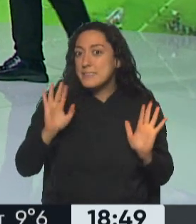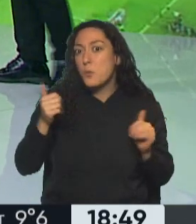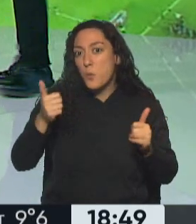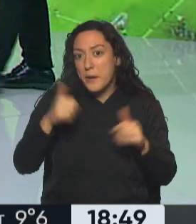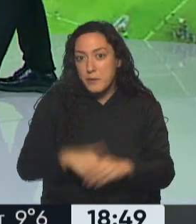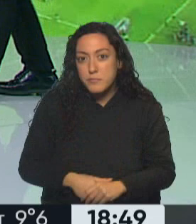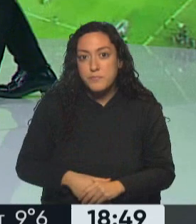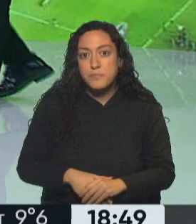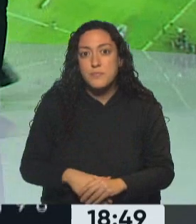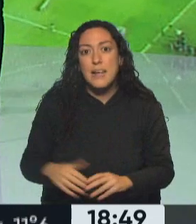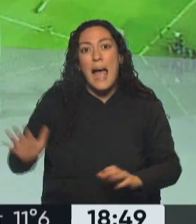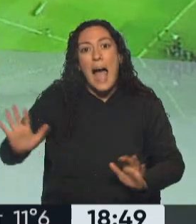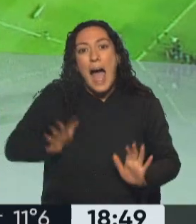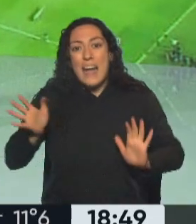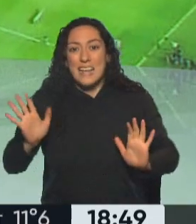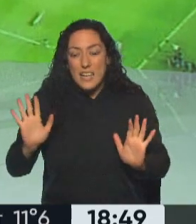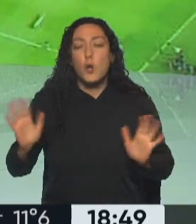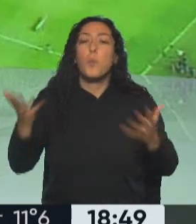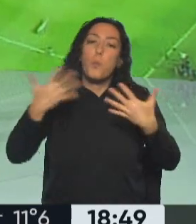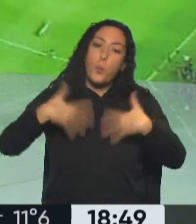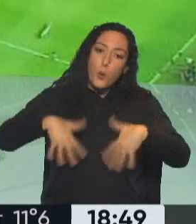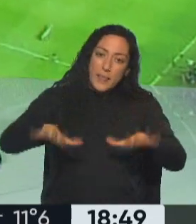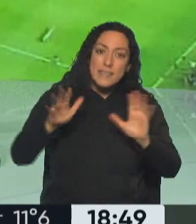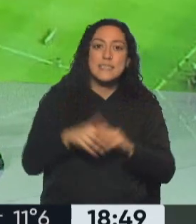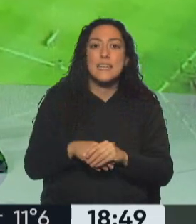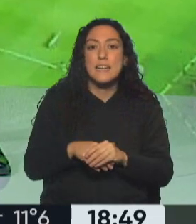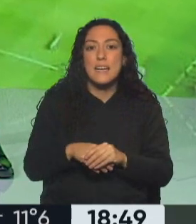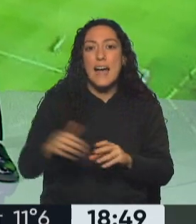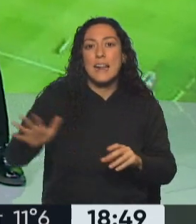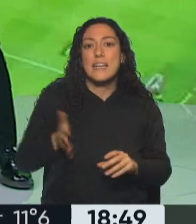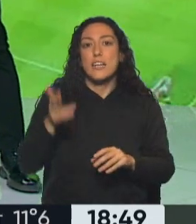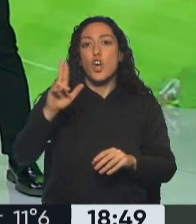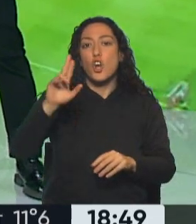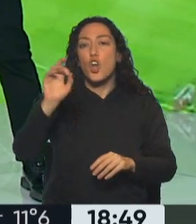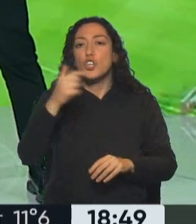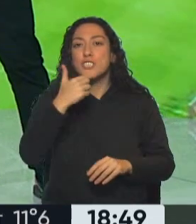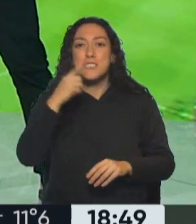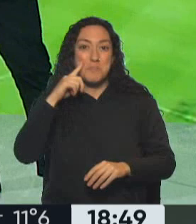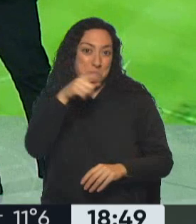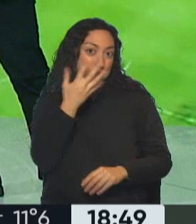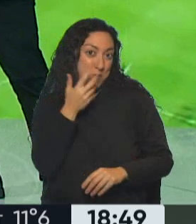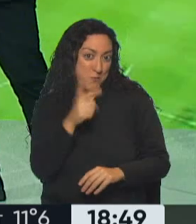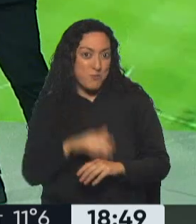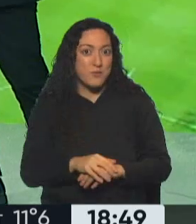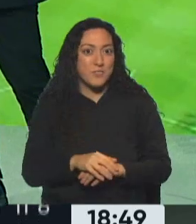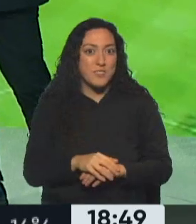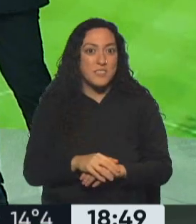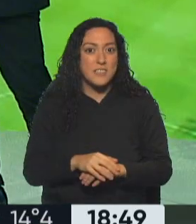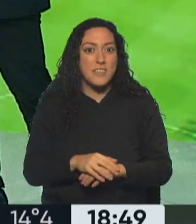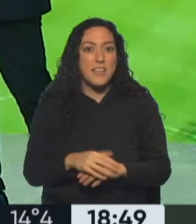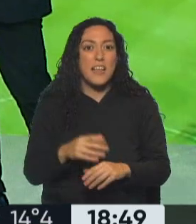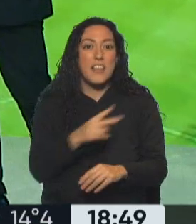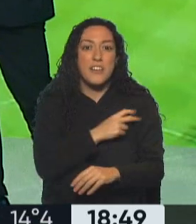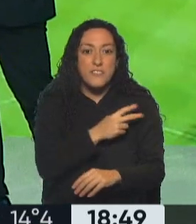arquero, probable formación, porque será confirmada en un ratito. Agustín Rossi, el que te gusta a vos. Sí, sí, sí. Advíncula, claro,